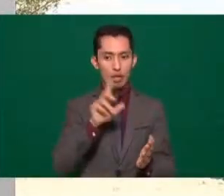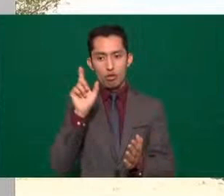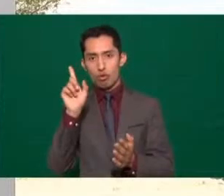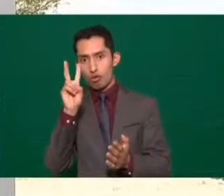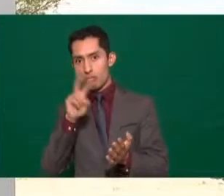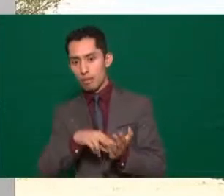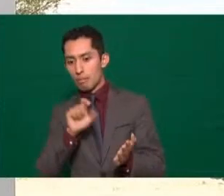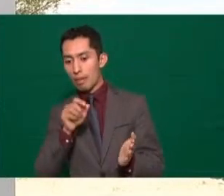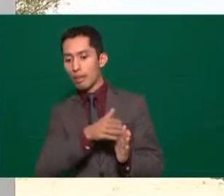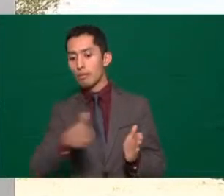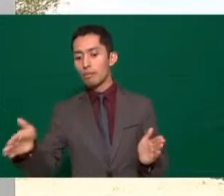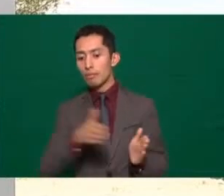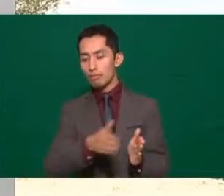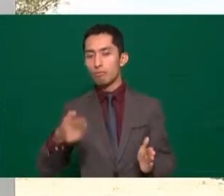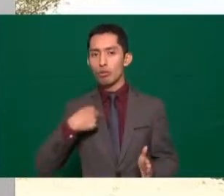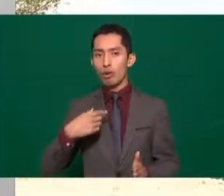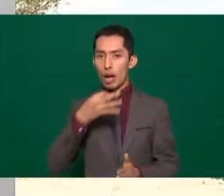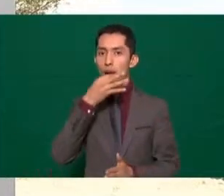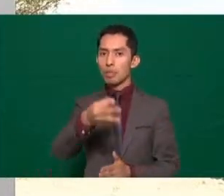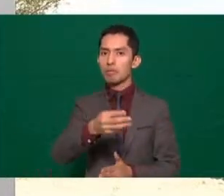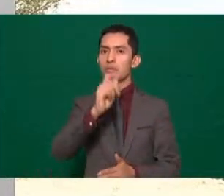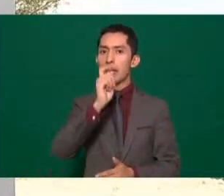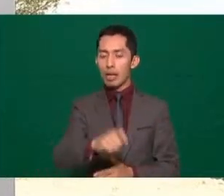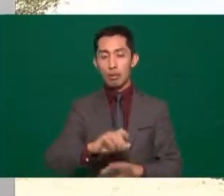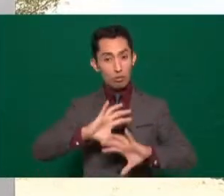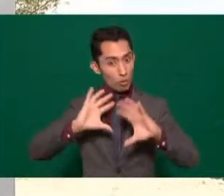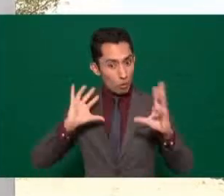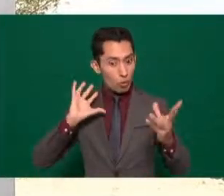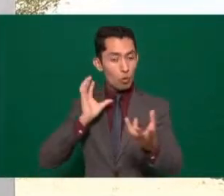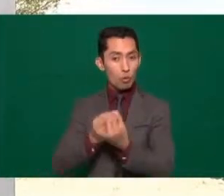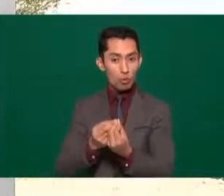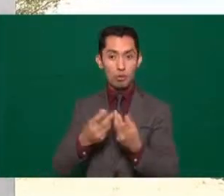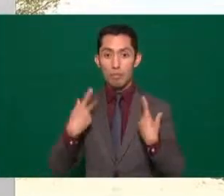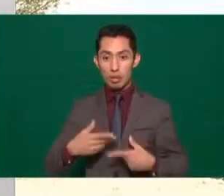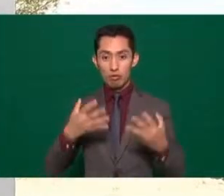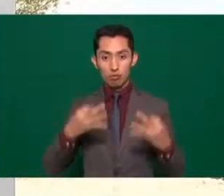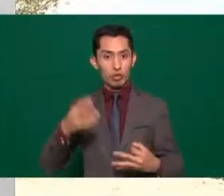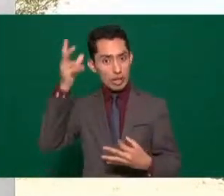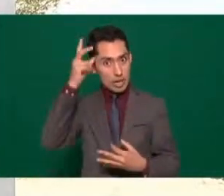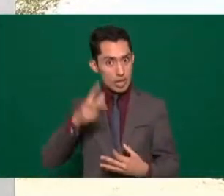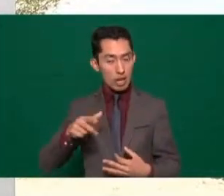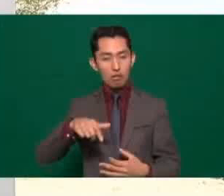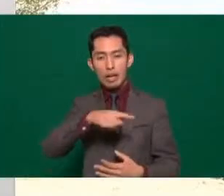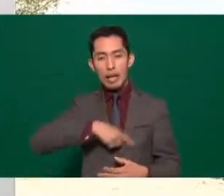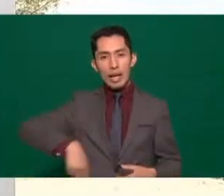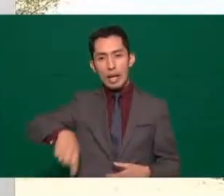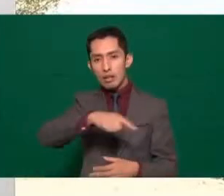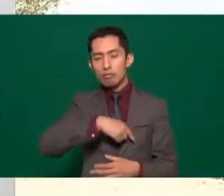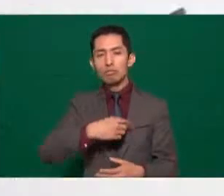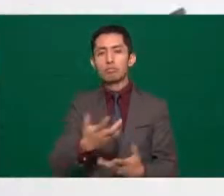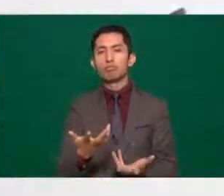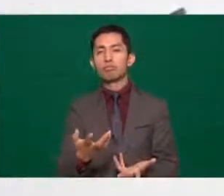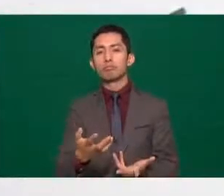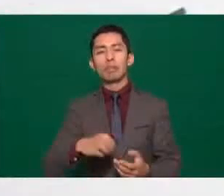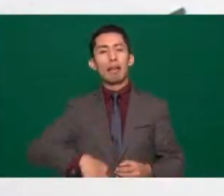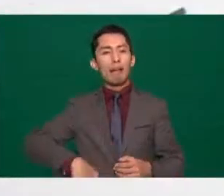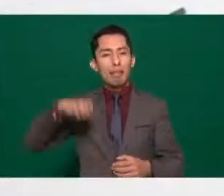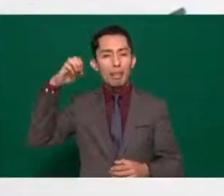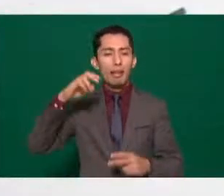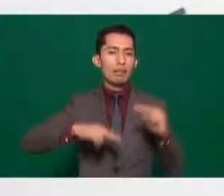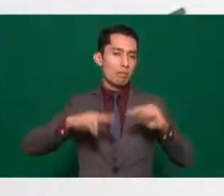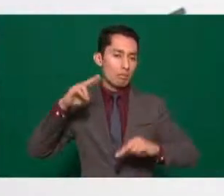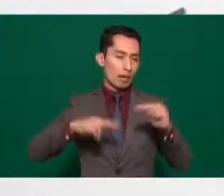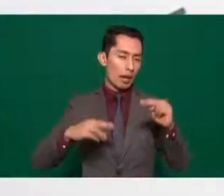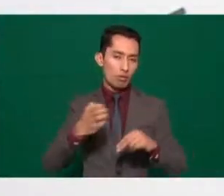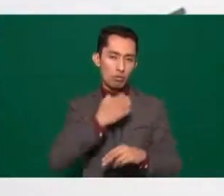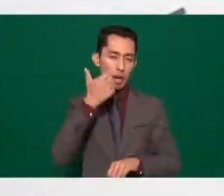2019-2020, he de mencionar que el total de los hidalguenses en edad de cursar el nivel de